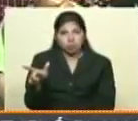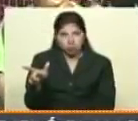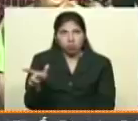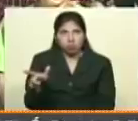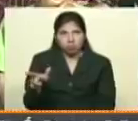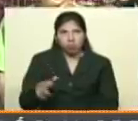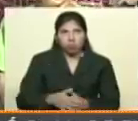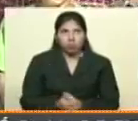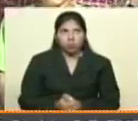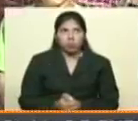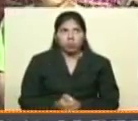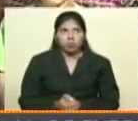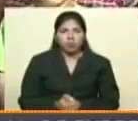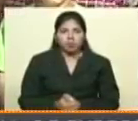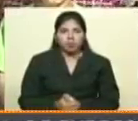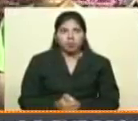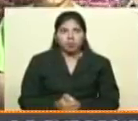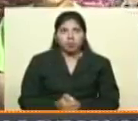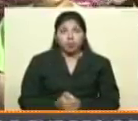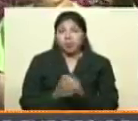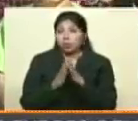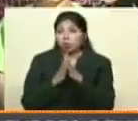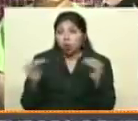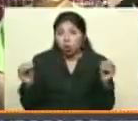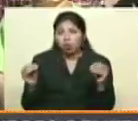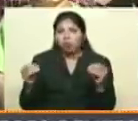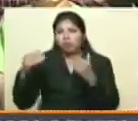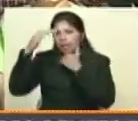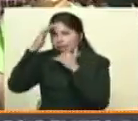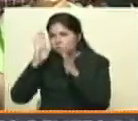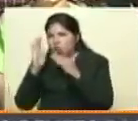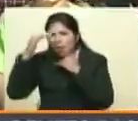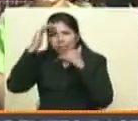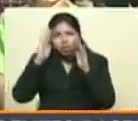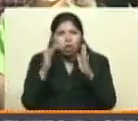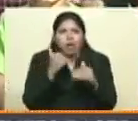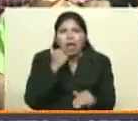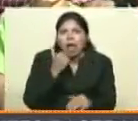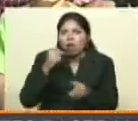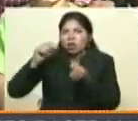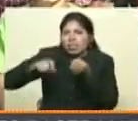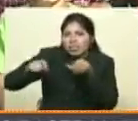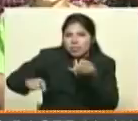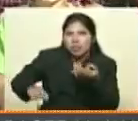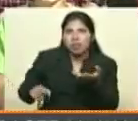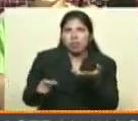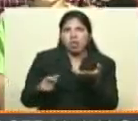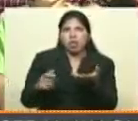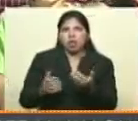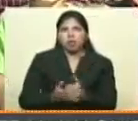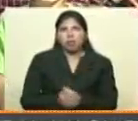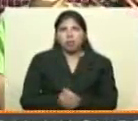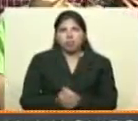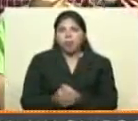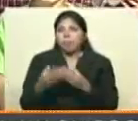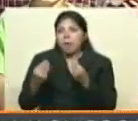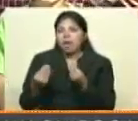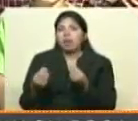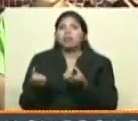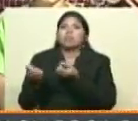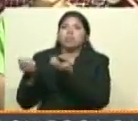del Partido Socialista Unido de Venezuela. A todos vamos a atenderlos para garantizar su educación,